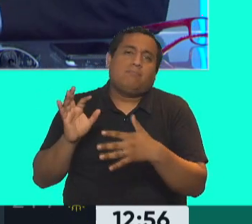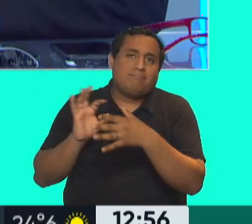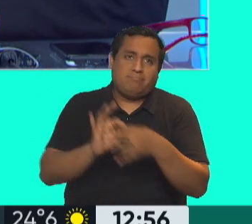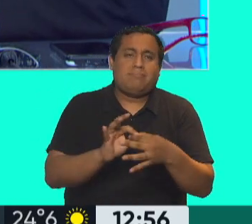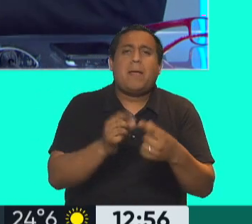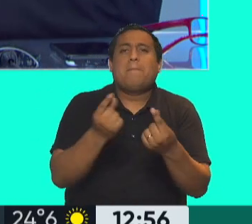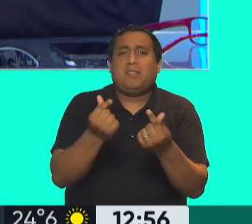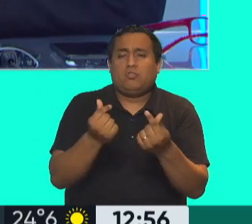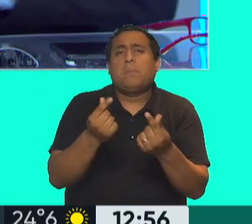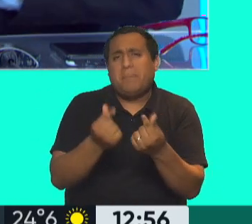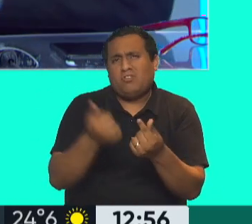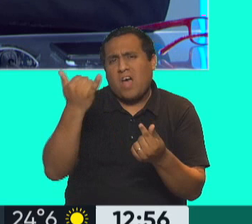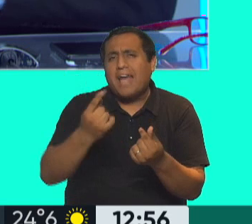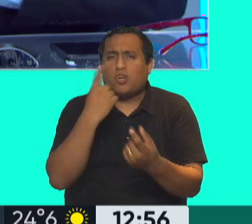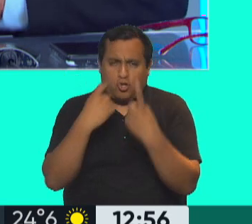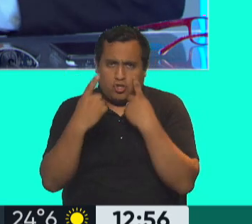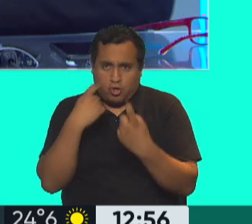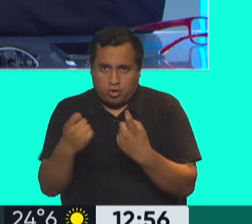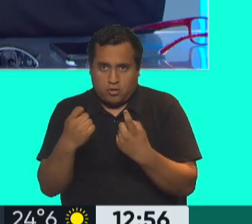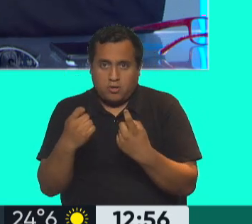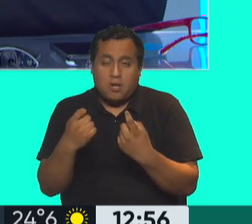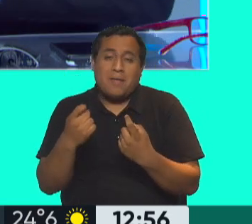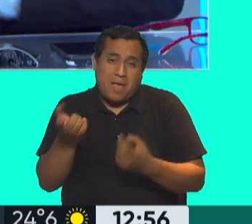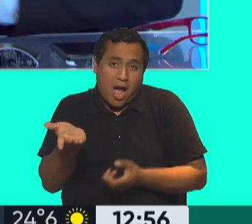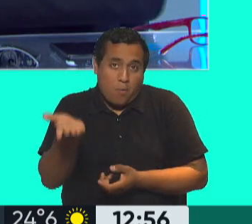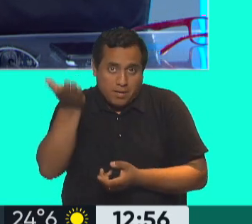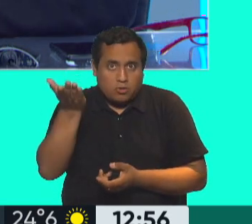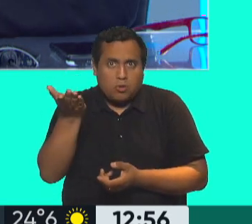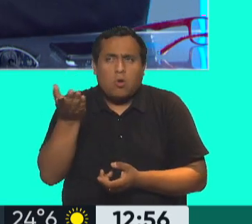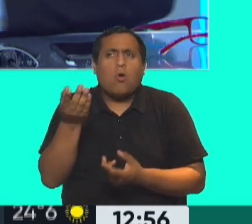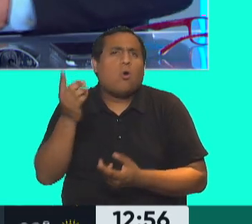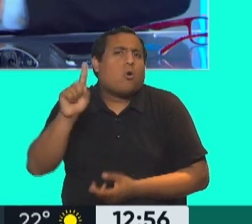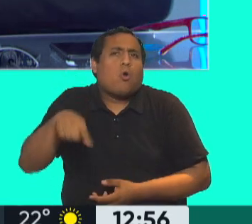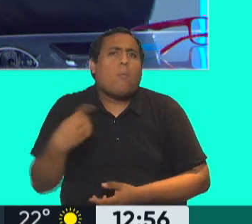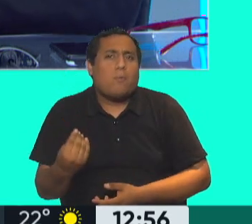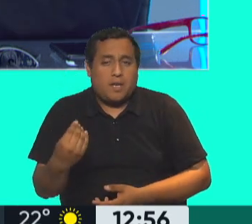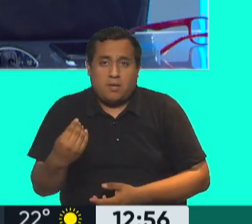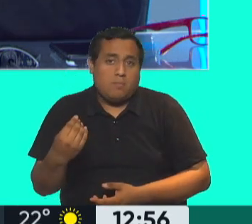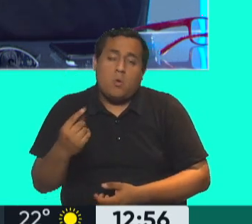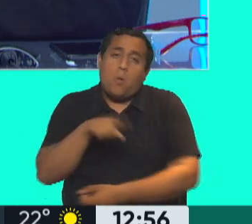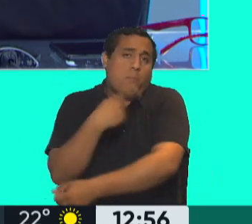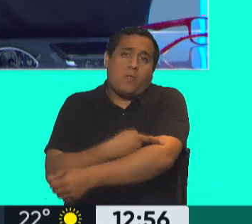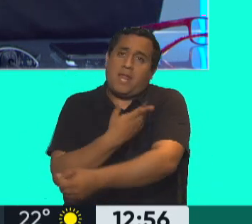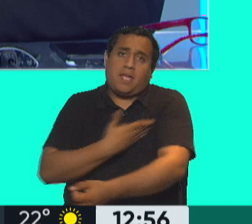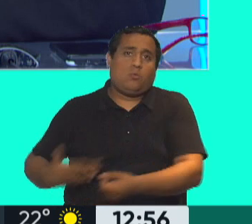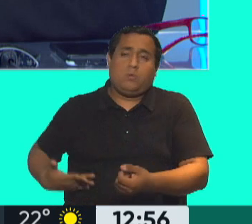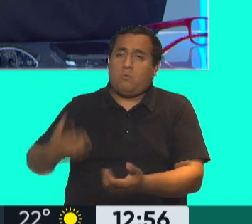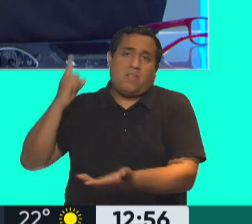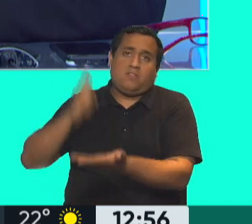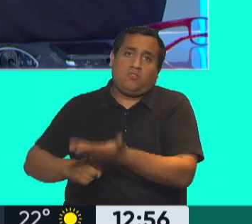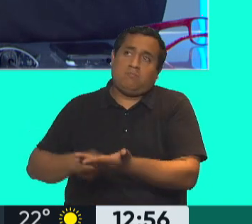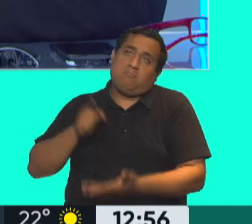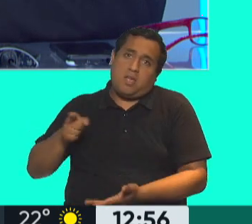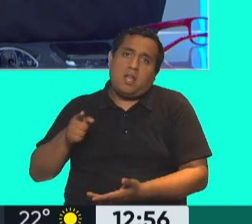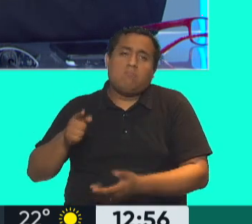hablando de un precio regulado, un precio que este aumento del que estamos hablando sale por resolución del Poder Ejecutivo, que se le otorga este aumento.